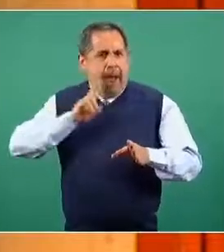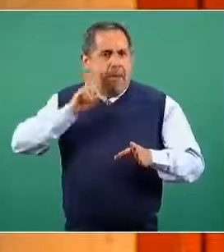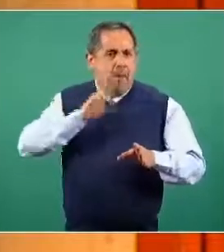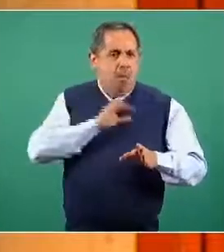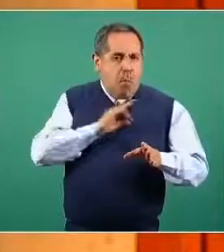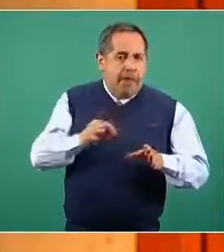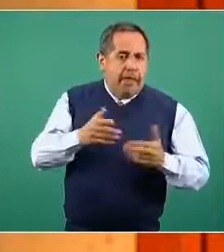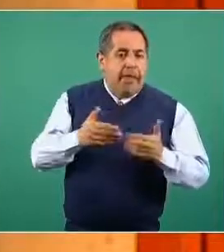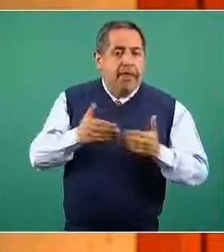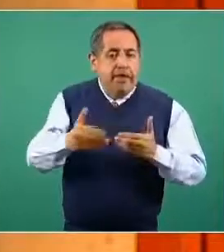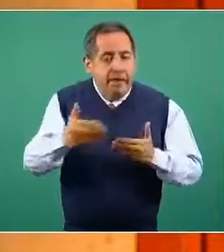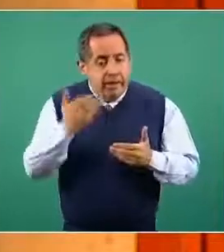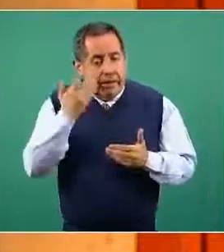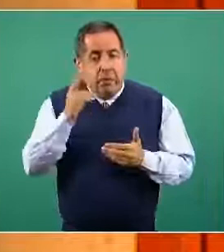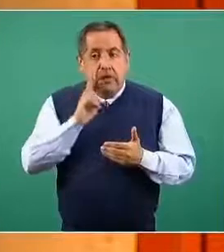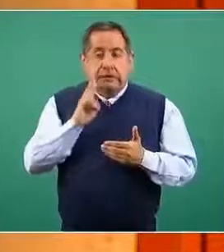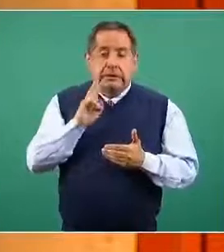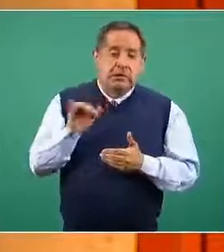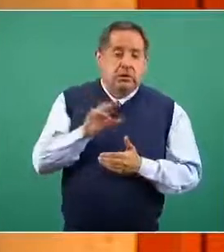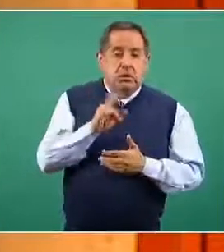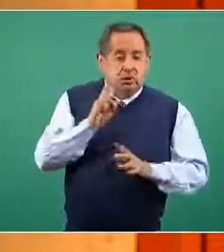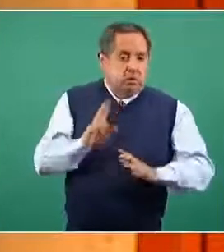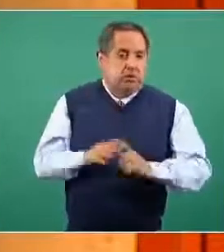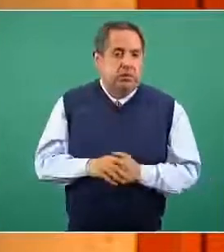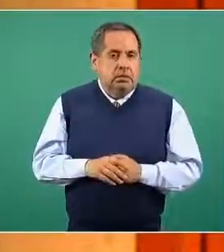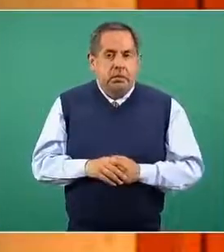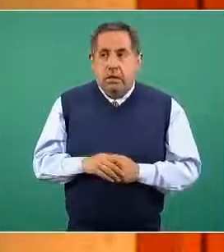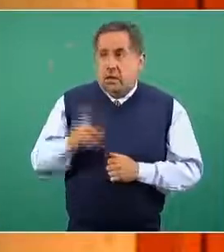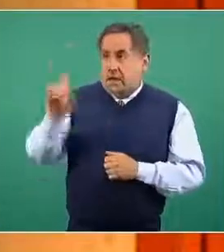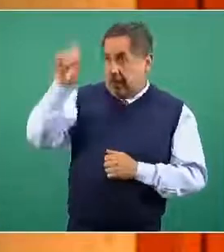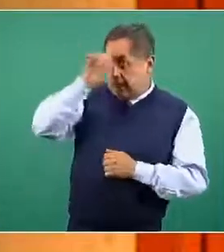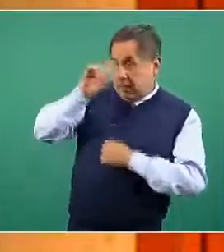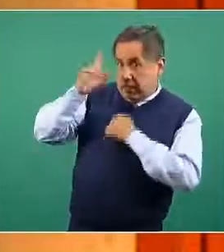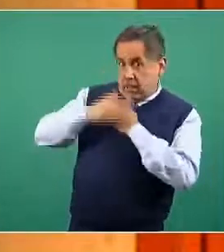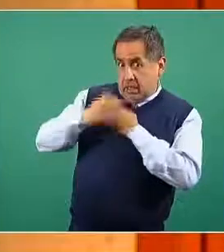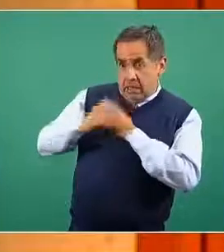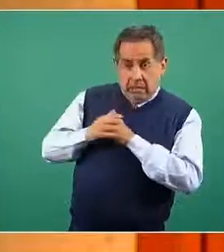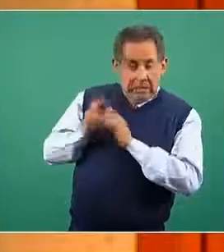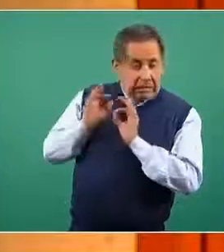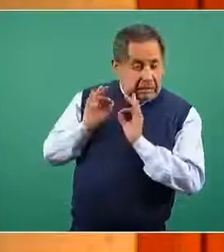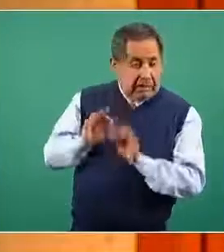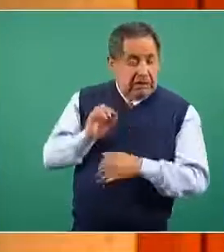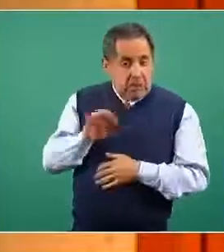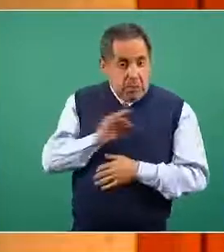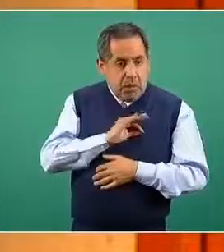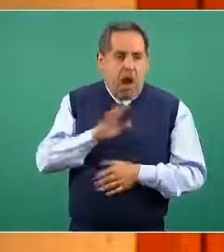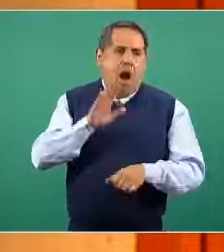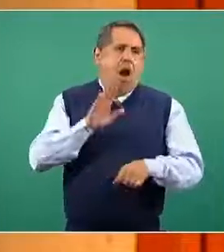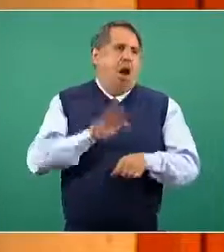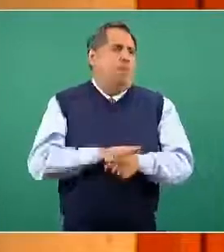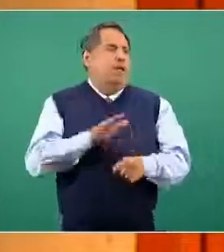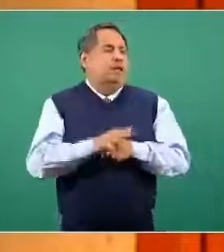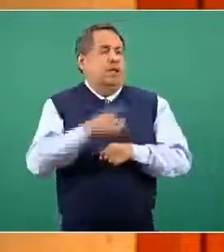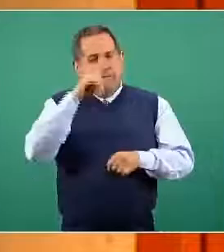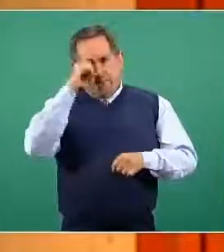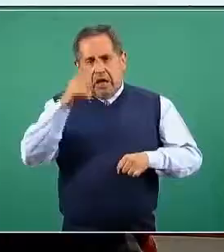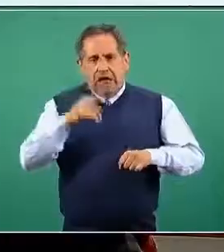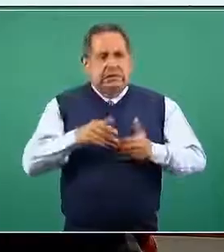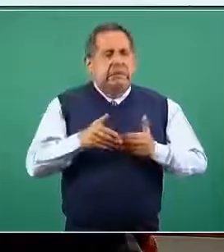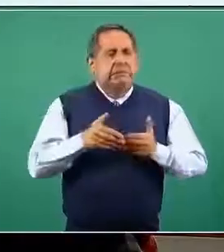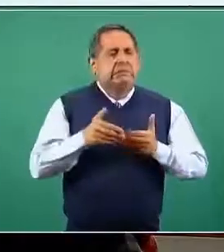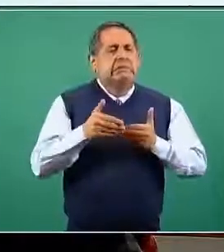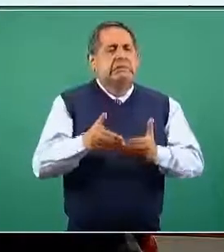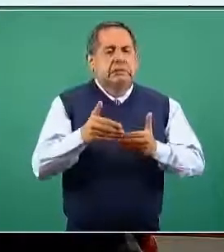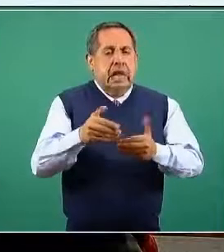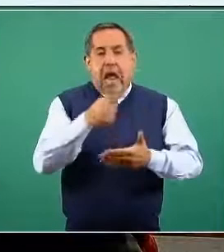el periodo entre las dosis. Si la recomendación es favorable, nos daría flexibilidad de diferir,